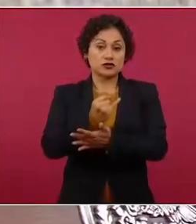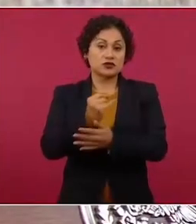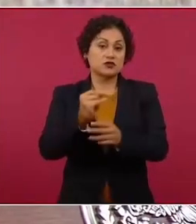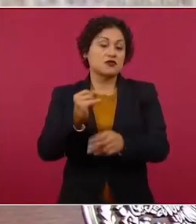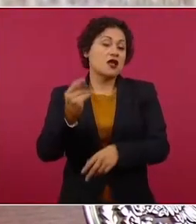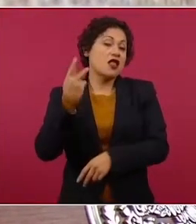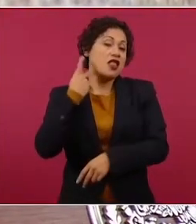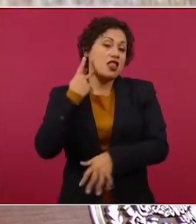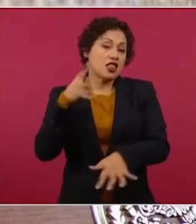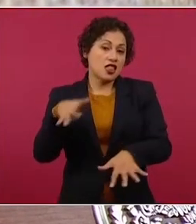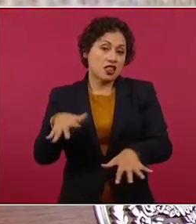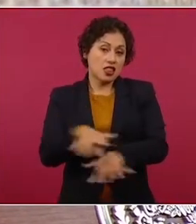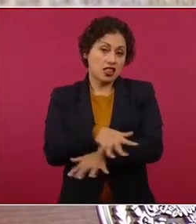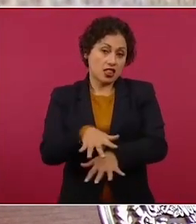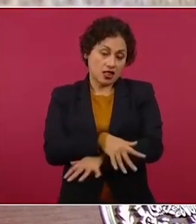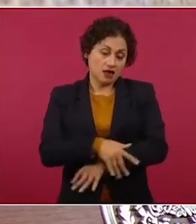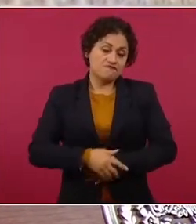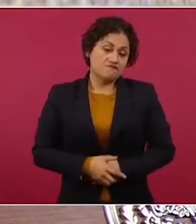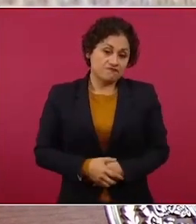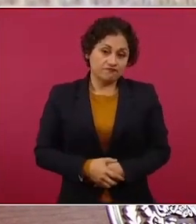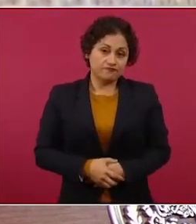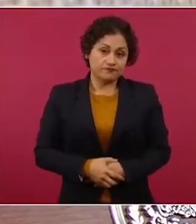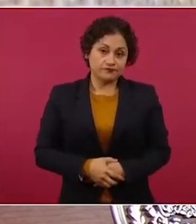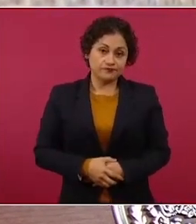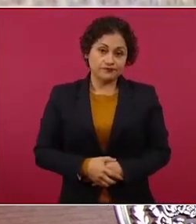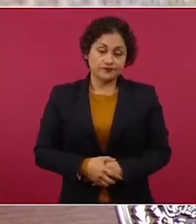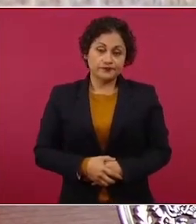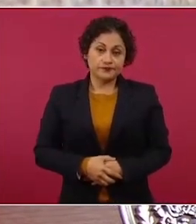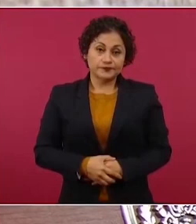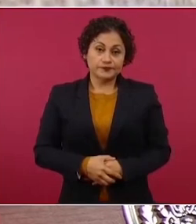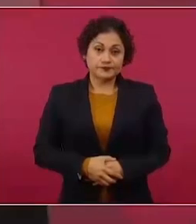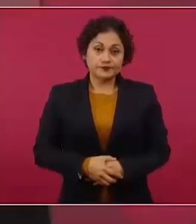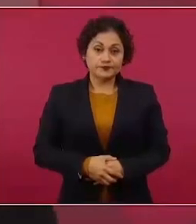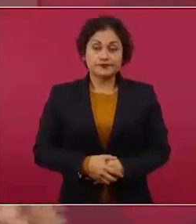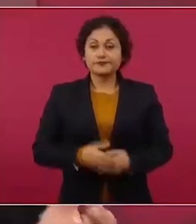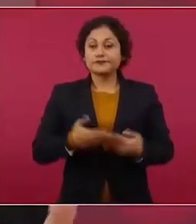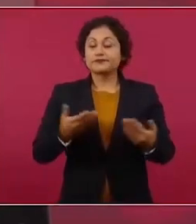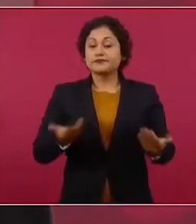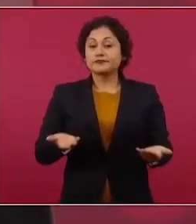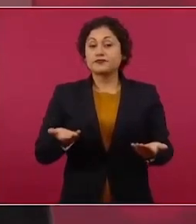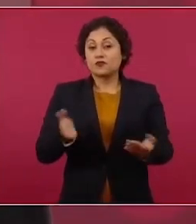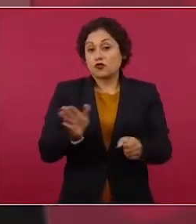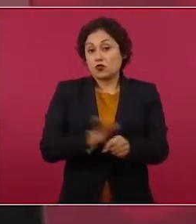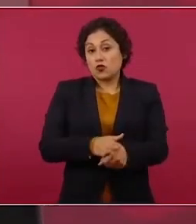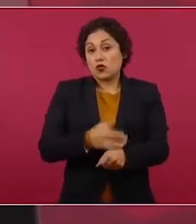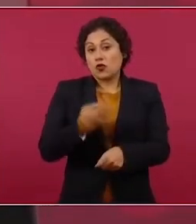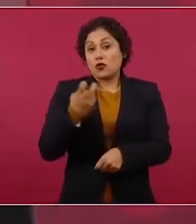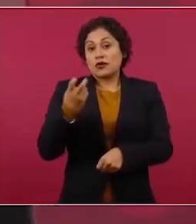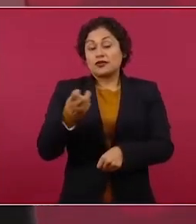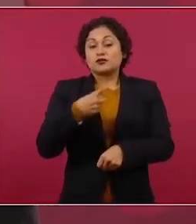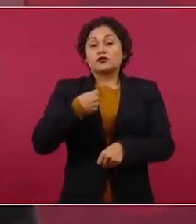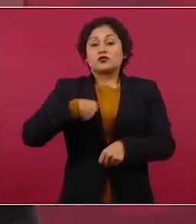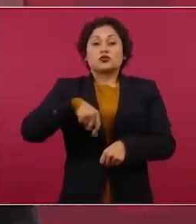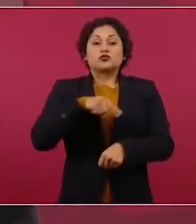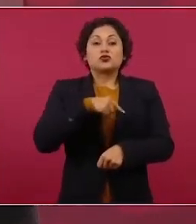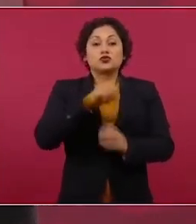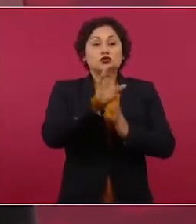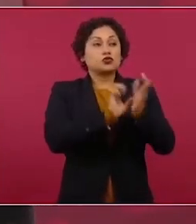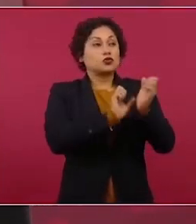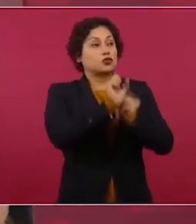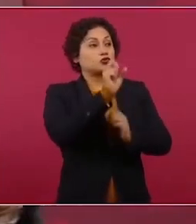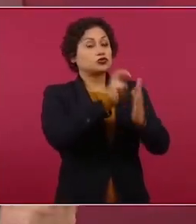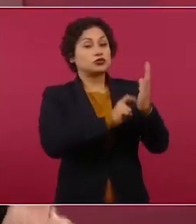politiquera. Entonces, no podíamos dejar